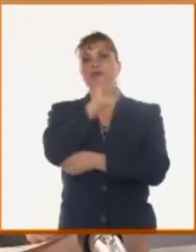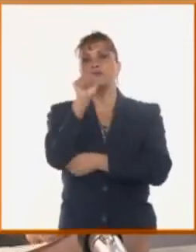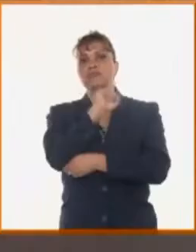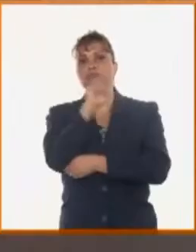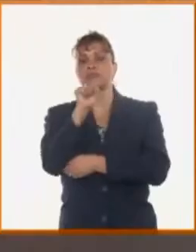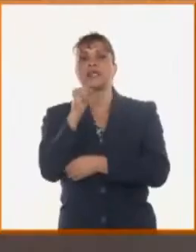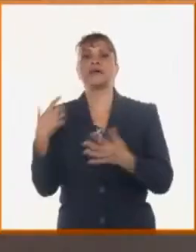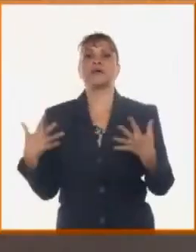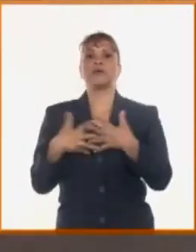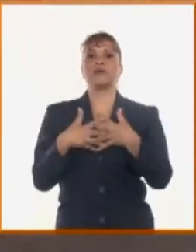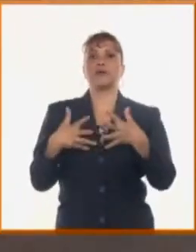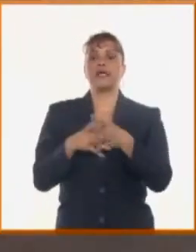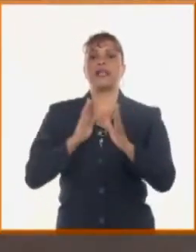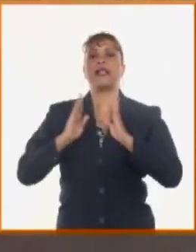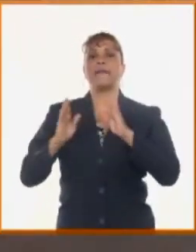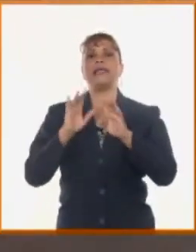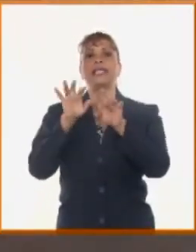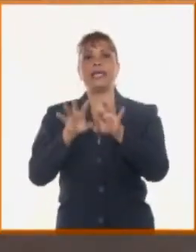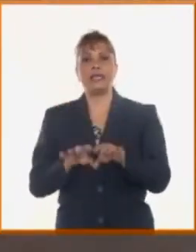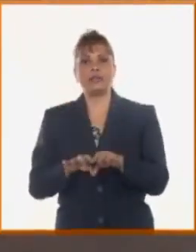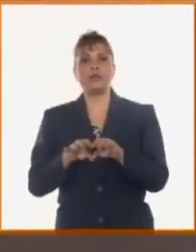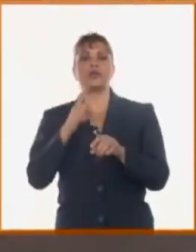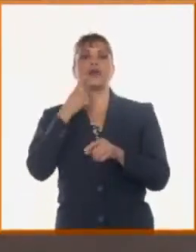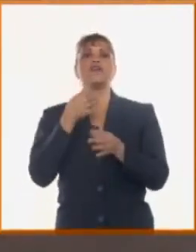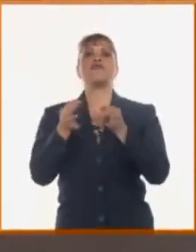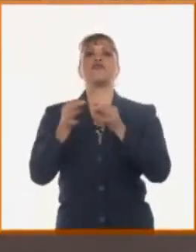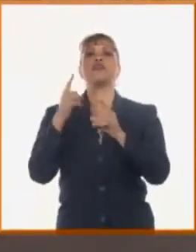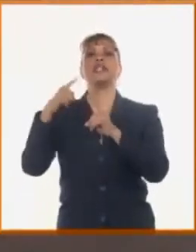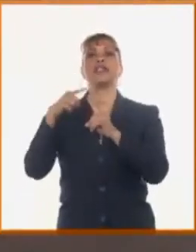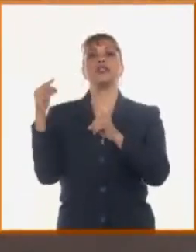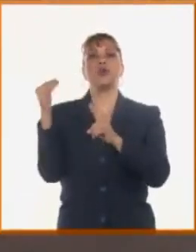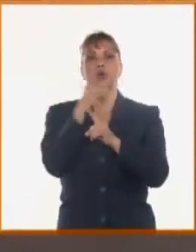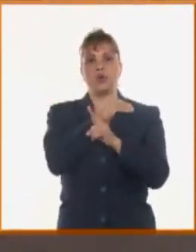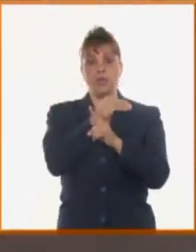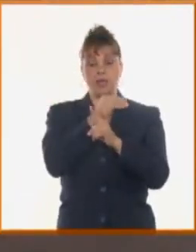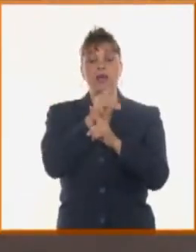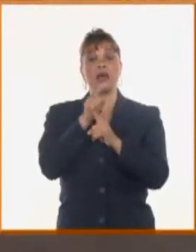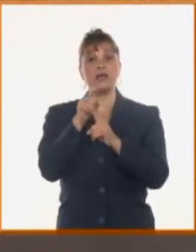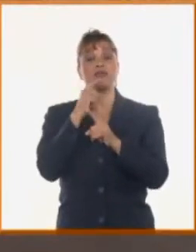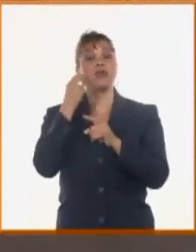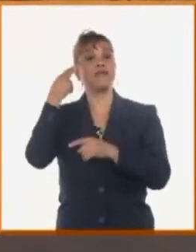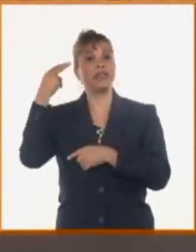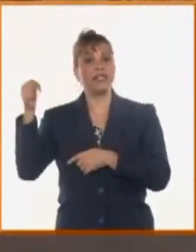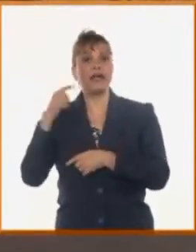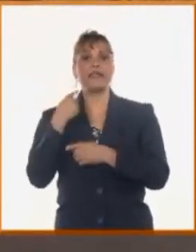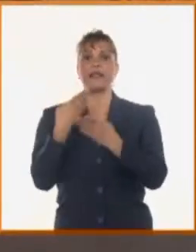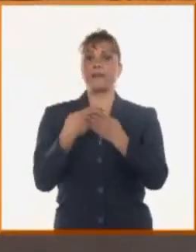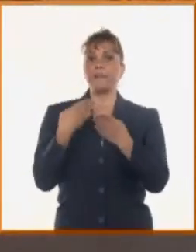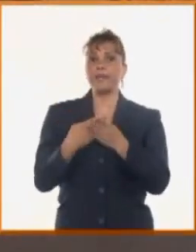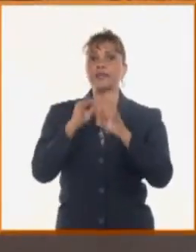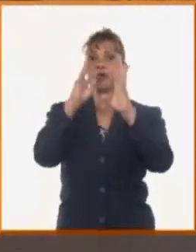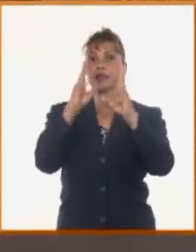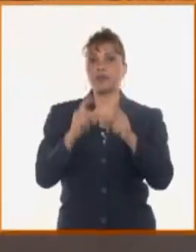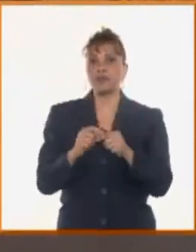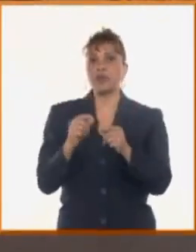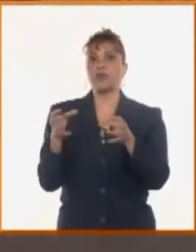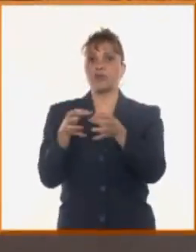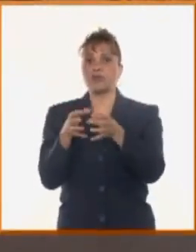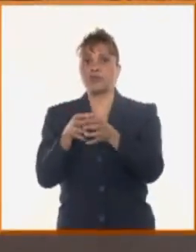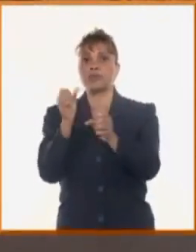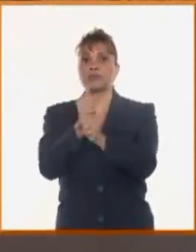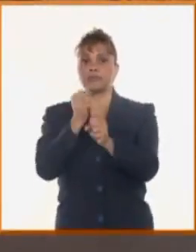esquema del comercio electrónico en función de las tecnologías. Y creo que ha estado la habilidad de nuestra empresa y el resultado de mis colaboradores en función